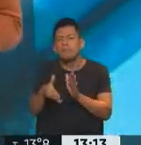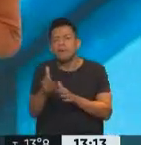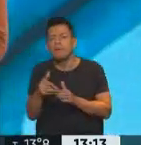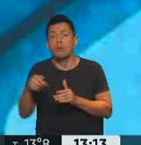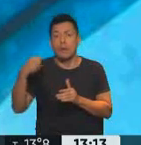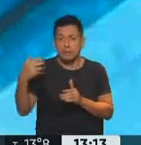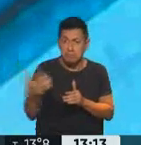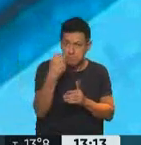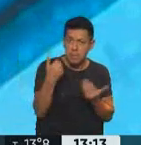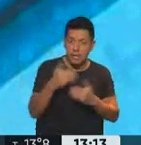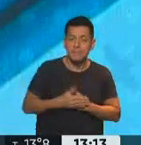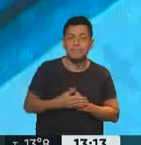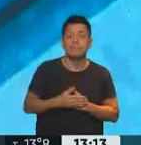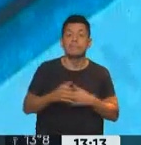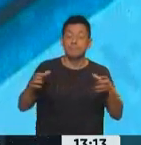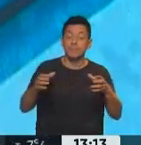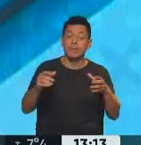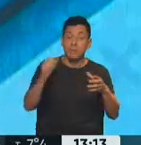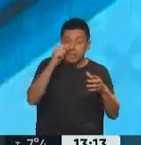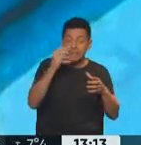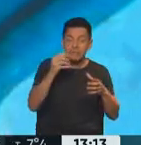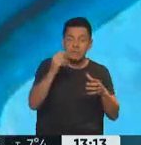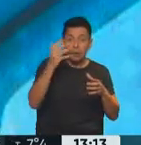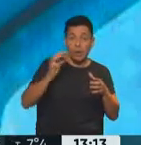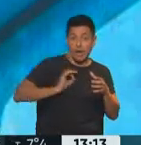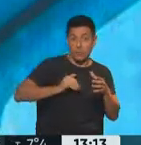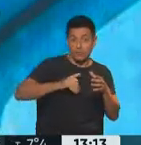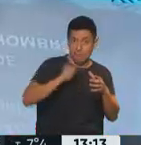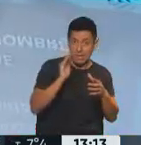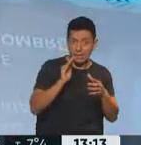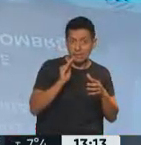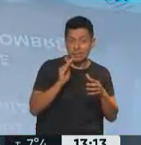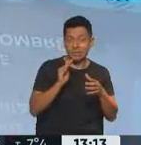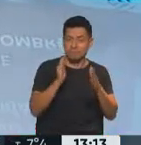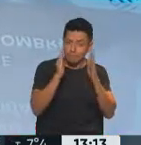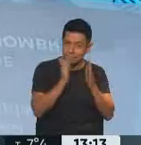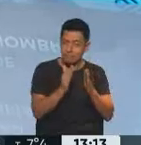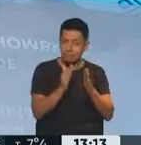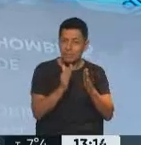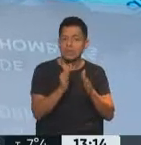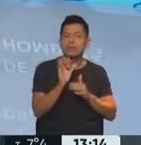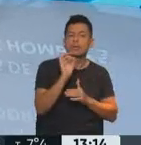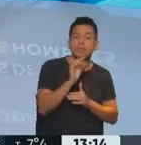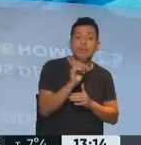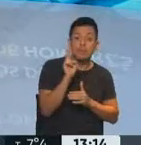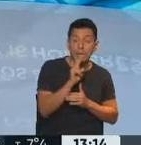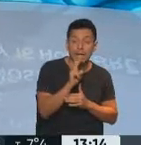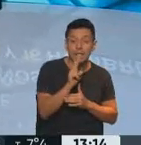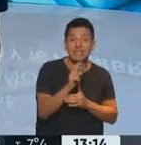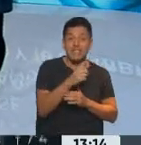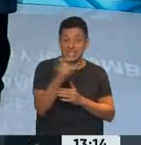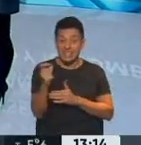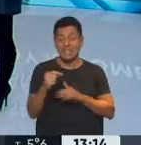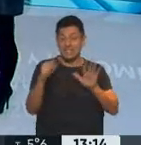los que superan los 25 años nos ponemos un poquito más exigentes son solamente 7 mujeres de cada 100